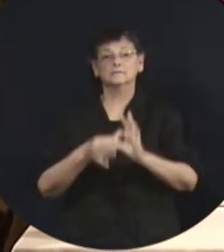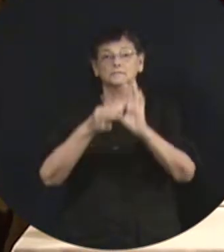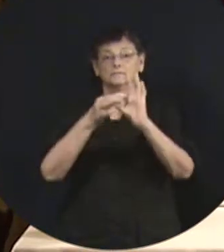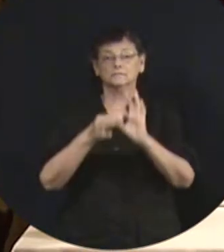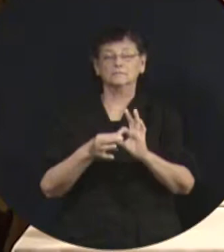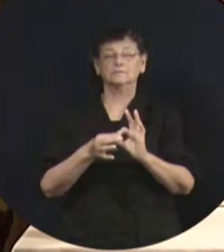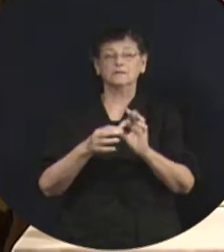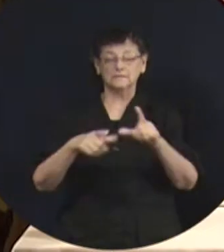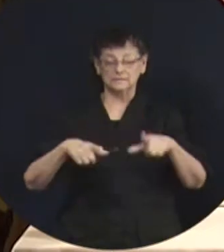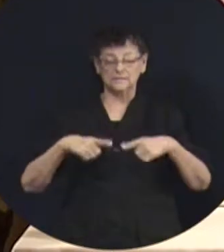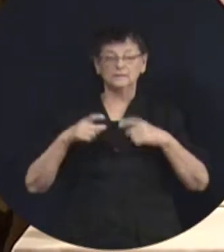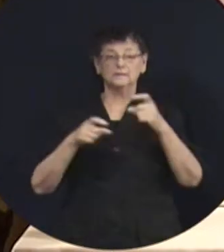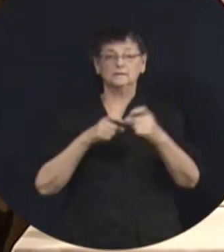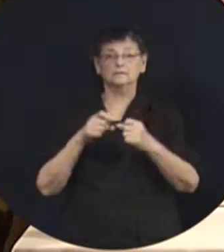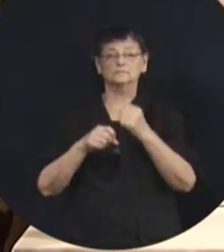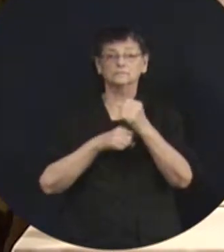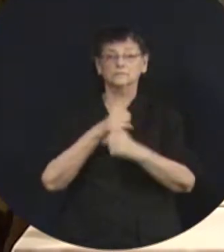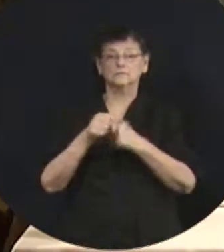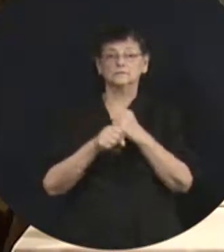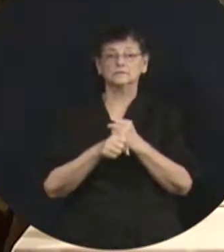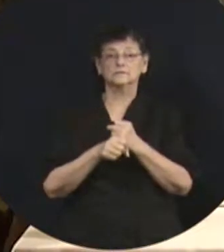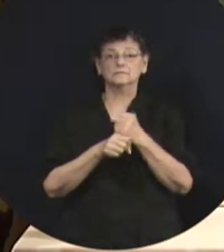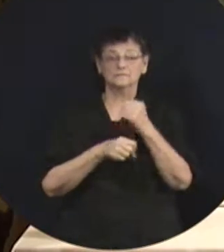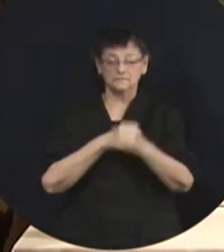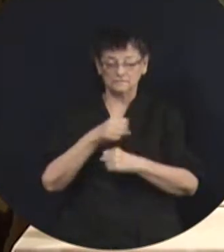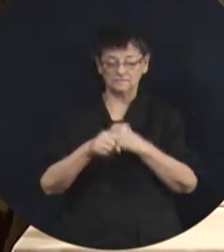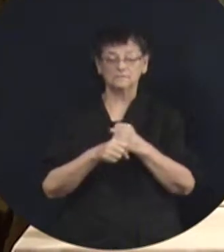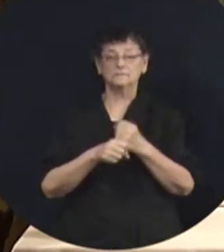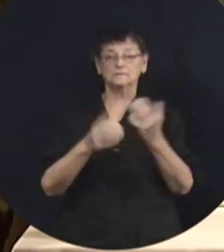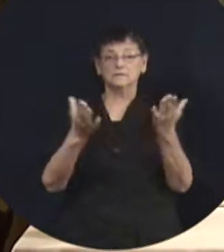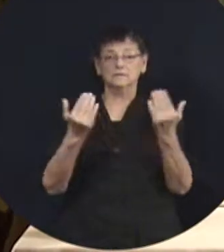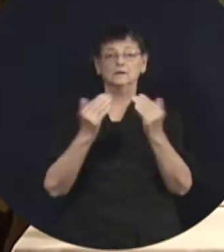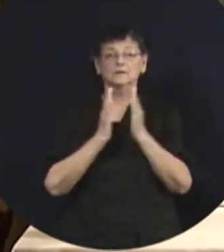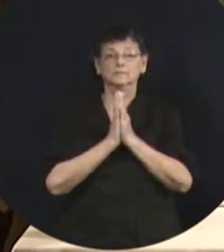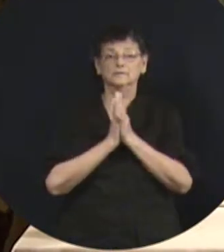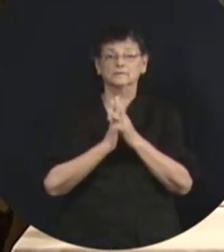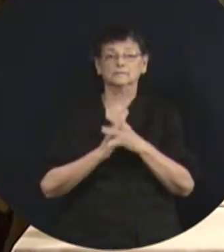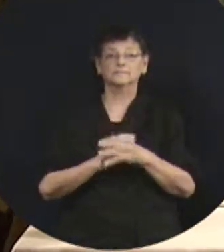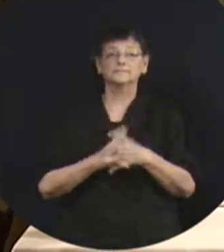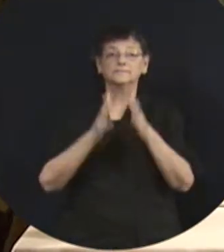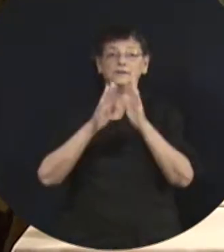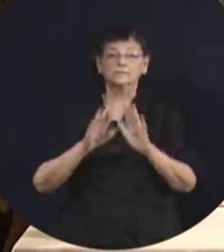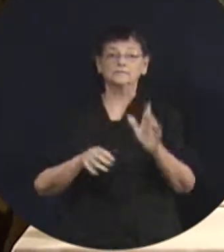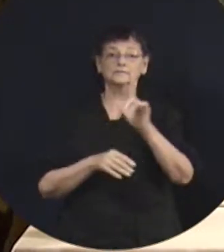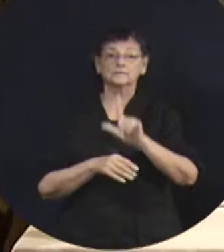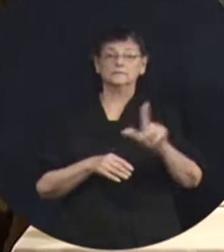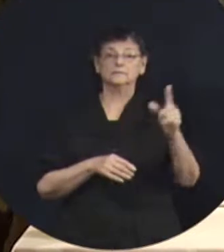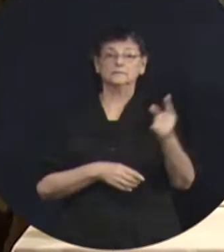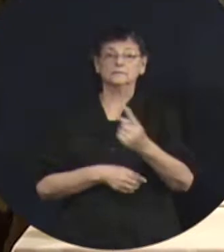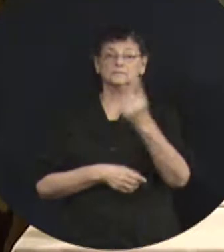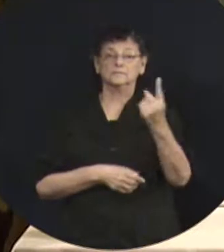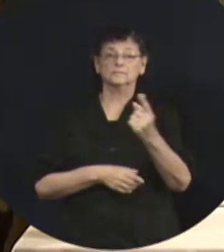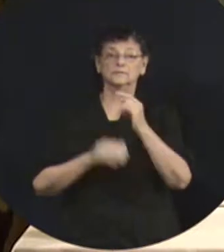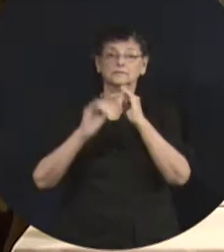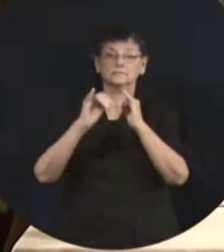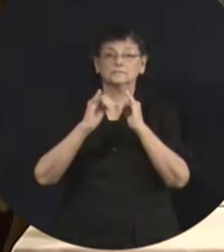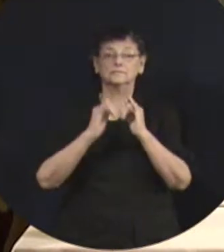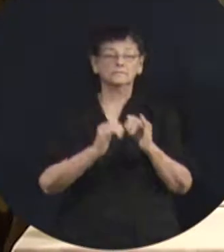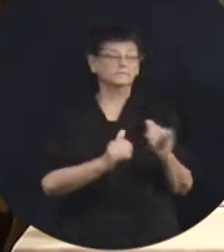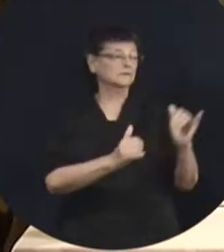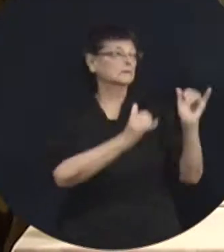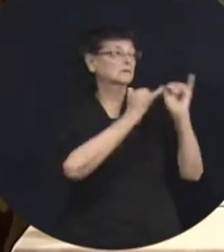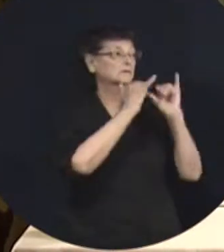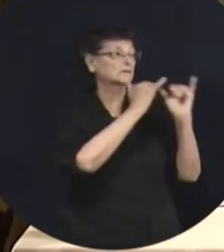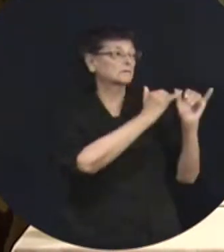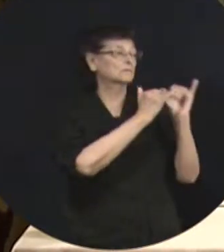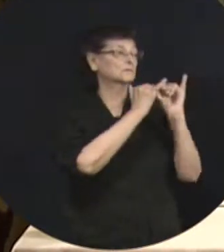unidad, tú que vives y reinas por los siglos de los siglos. Amén. La paz del Señor esté siempre